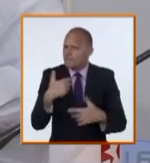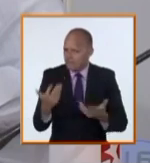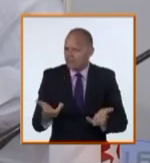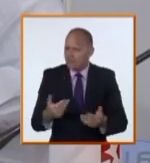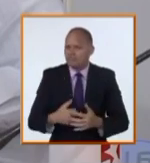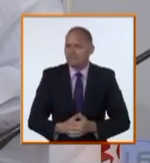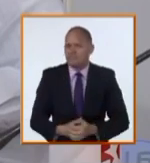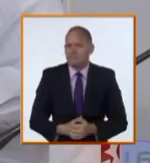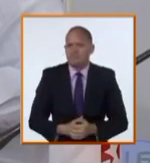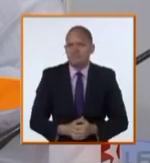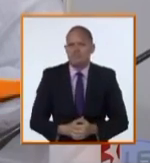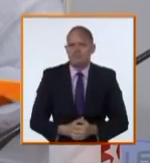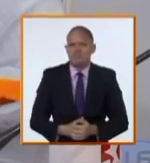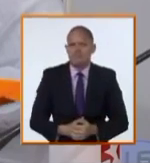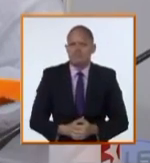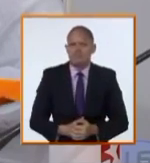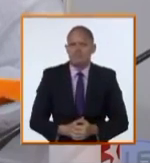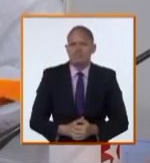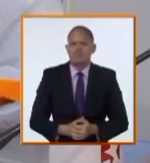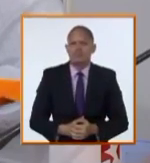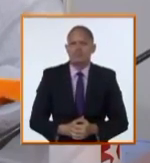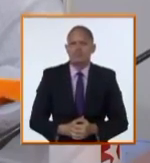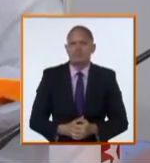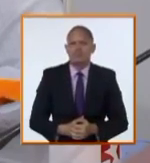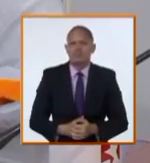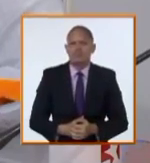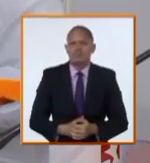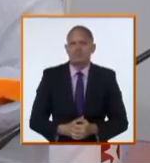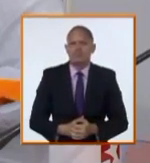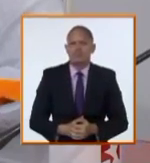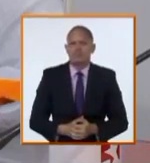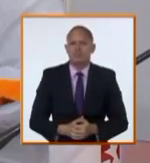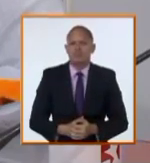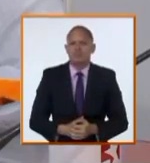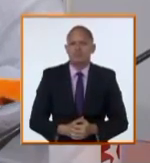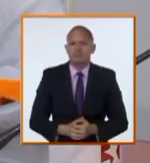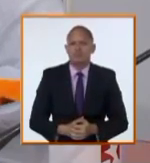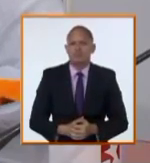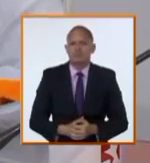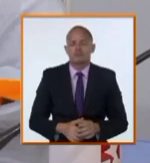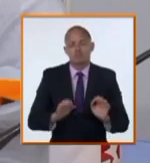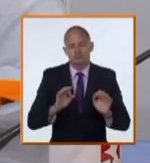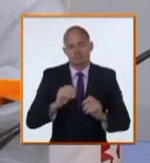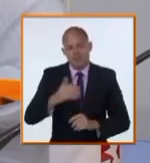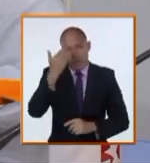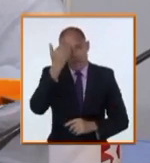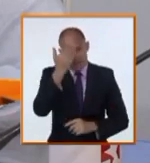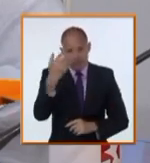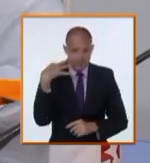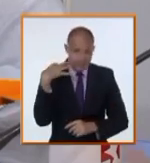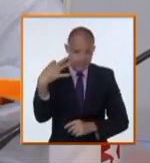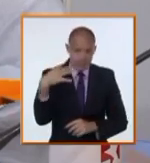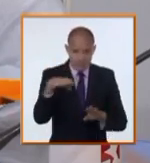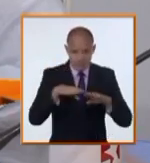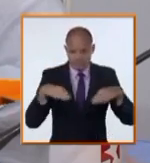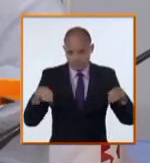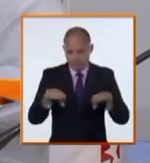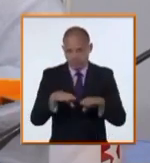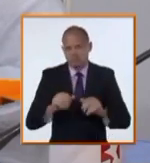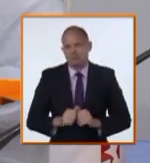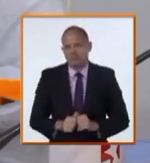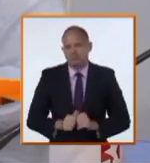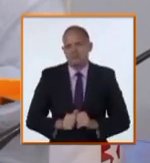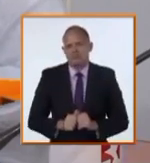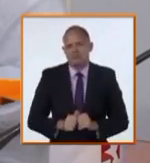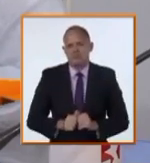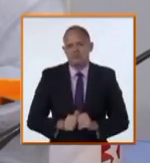nos acompañan en la tarde de hoy en esta mesa redonda para nosotros es muy importante este espacio ya que nos permite o nos